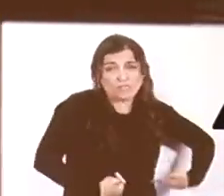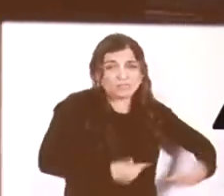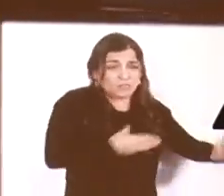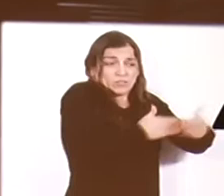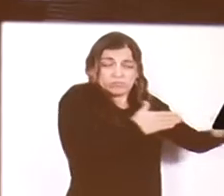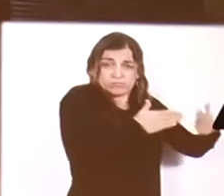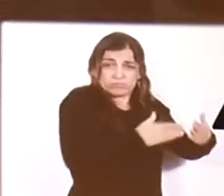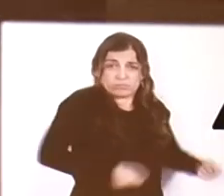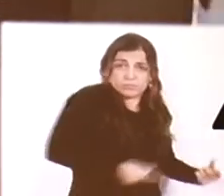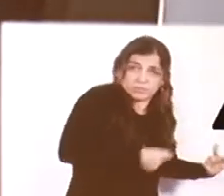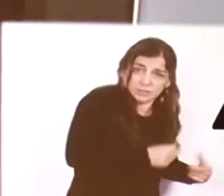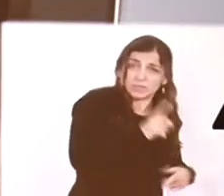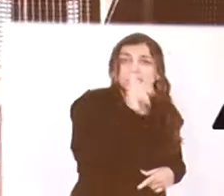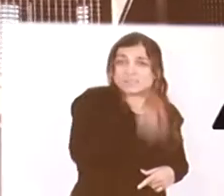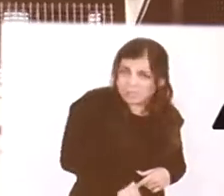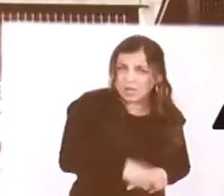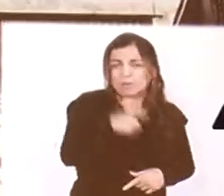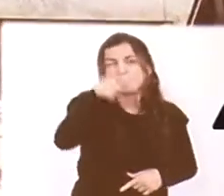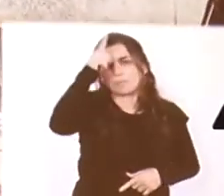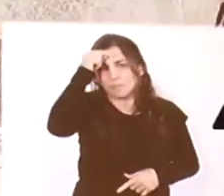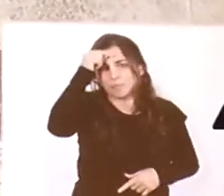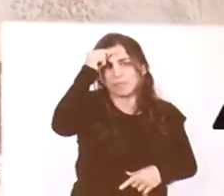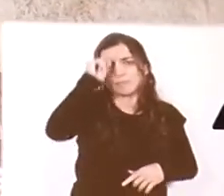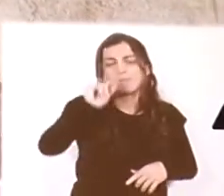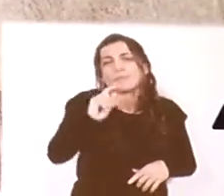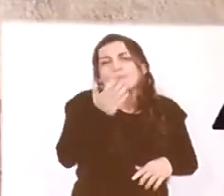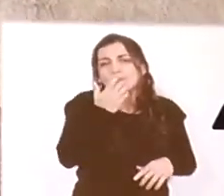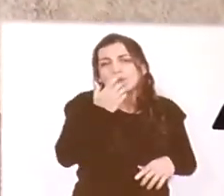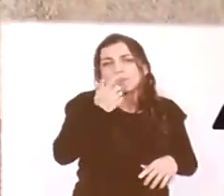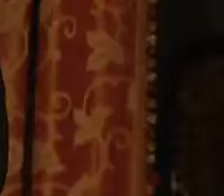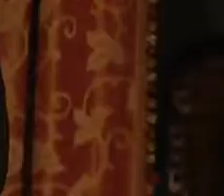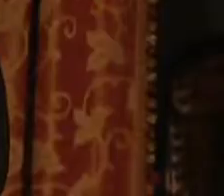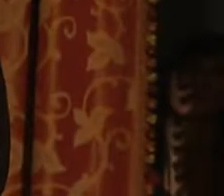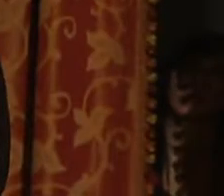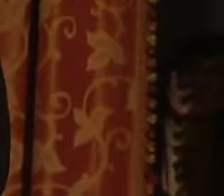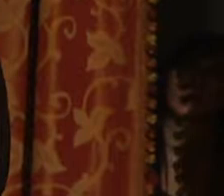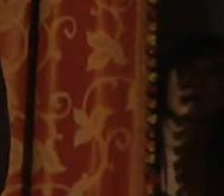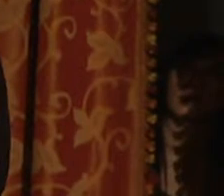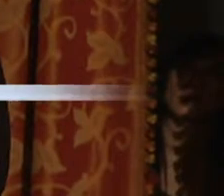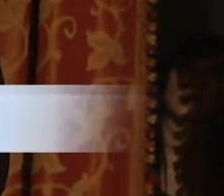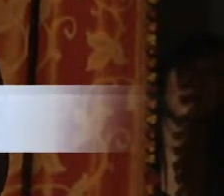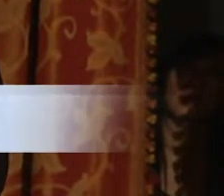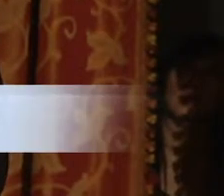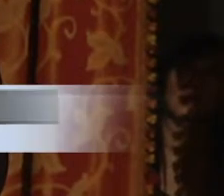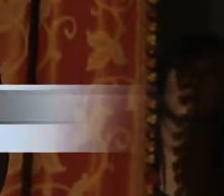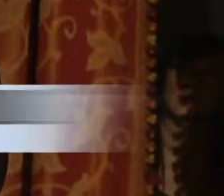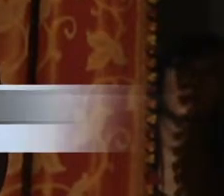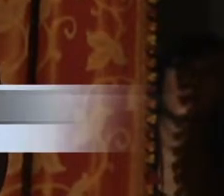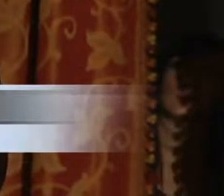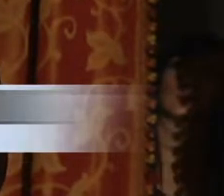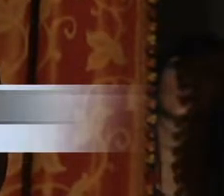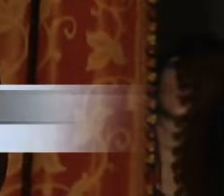importante celebrar este día. Es importante reunirnos para seguir manteniendo